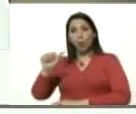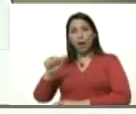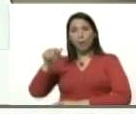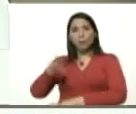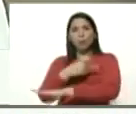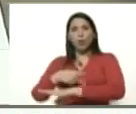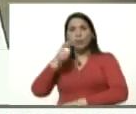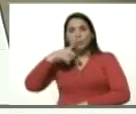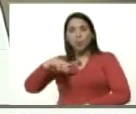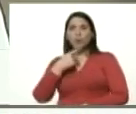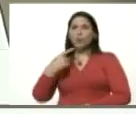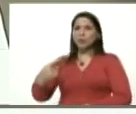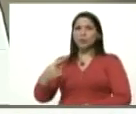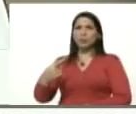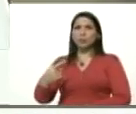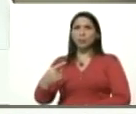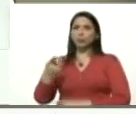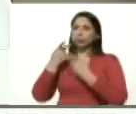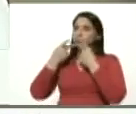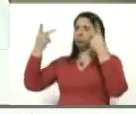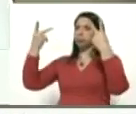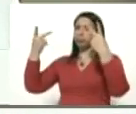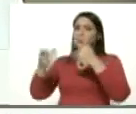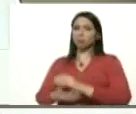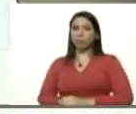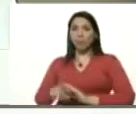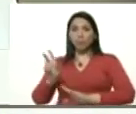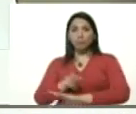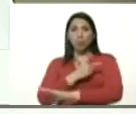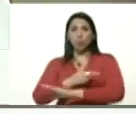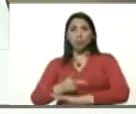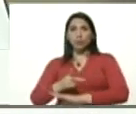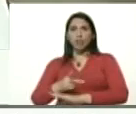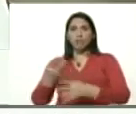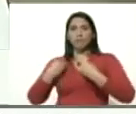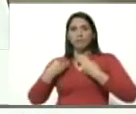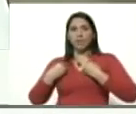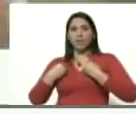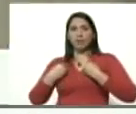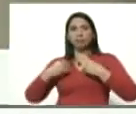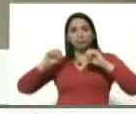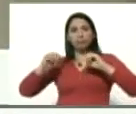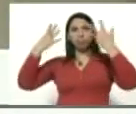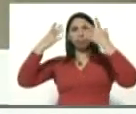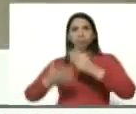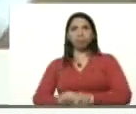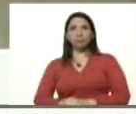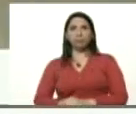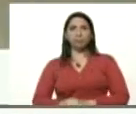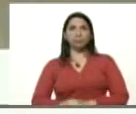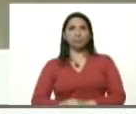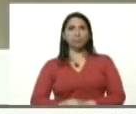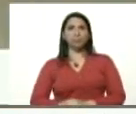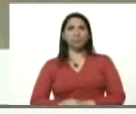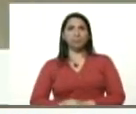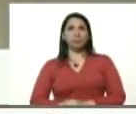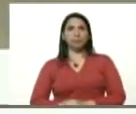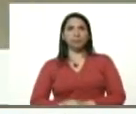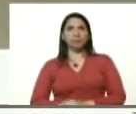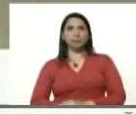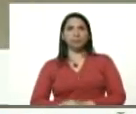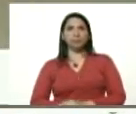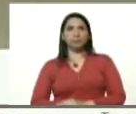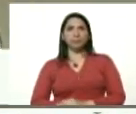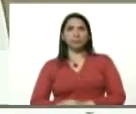poetas del pueblo decimos y declaramos poesía y vida. Viviremos y venceremos. Muchísimas